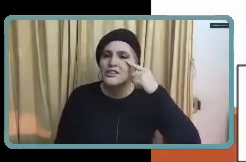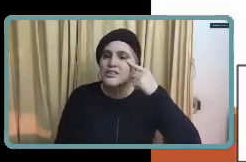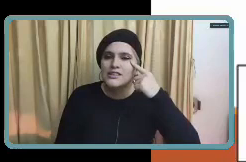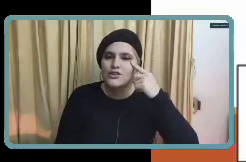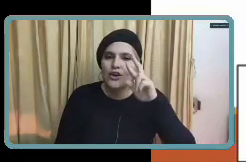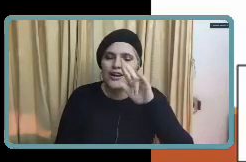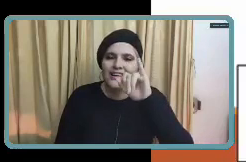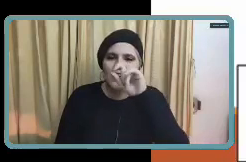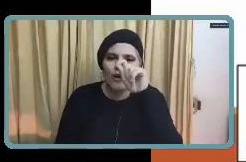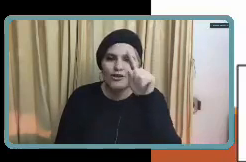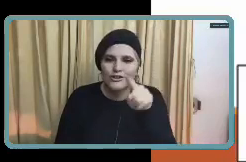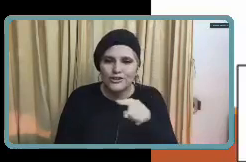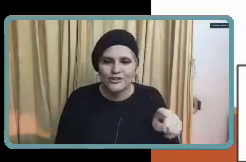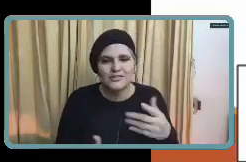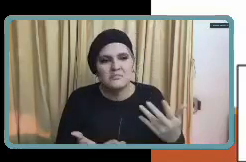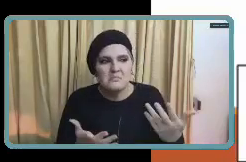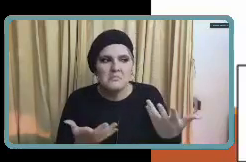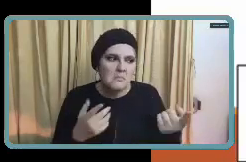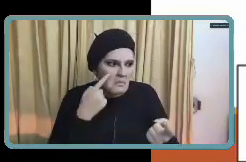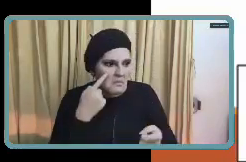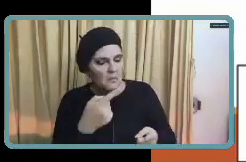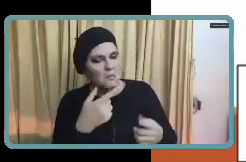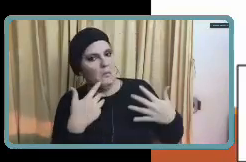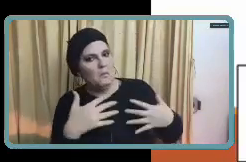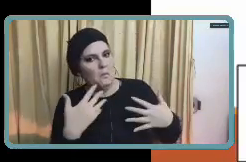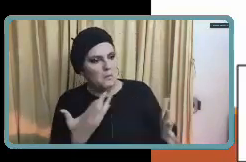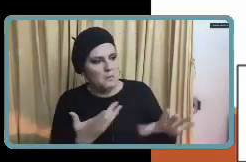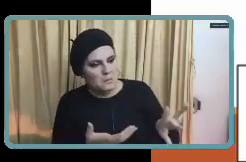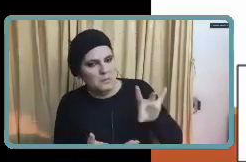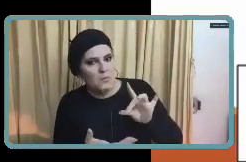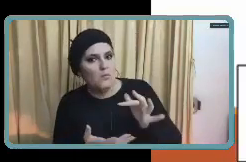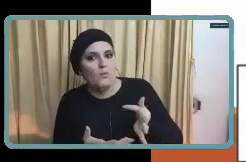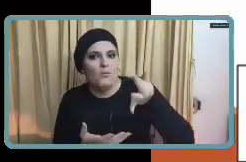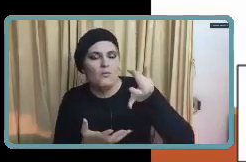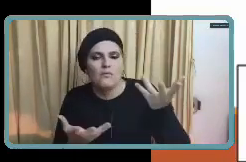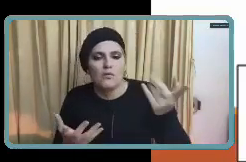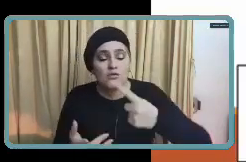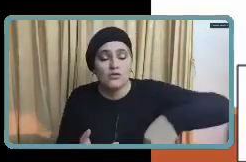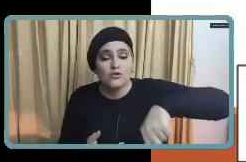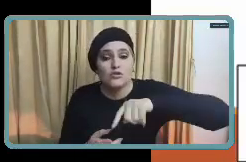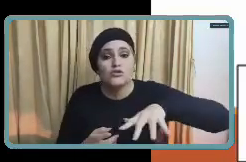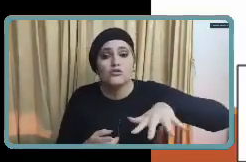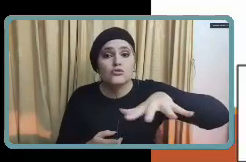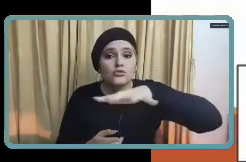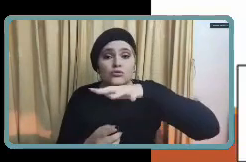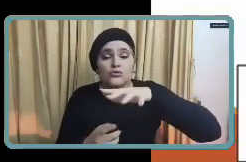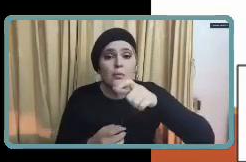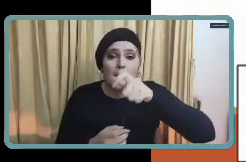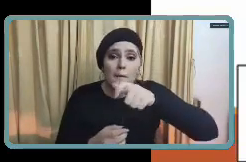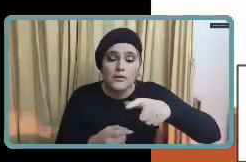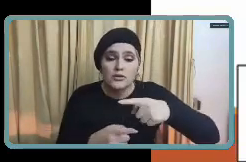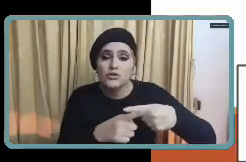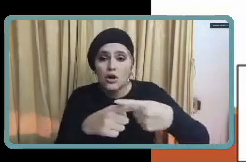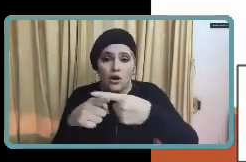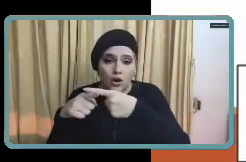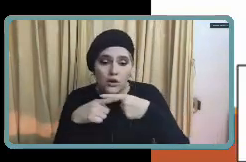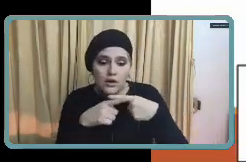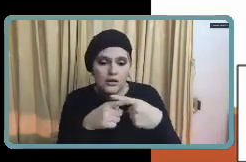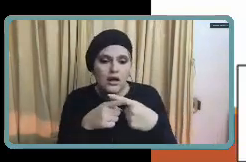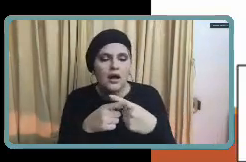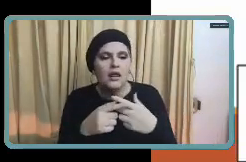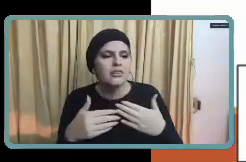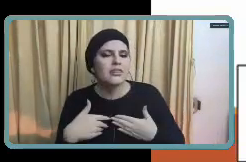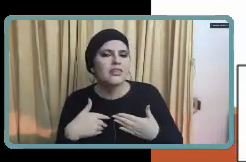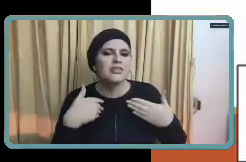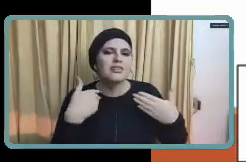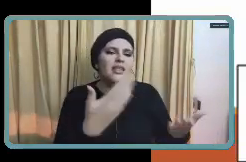Tenemos entonces que nosotros como sociedad dar el ambiente para la promoción